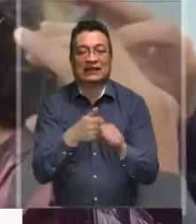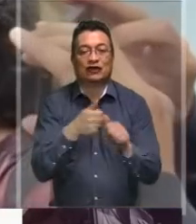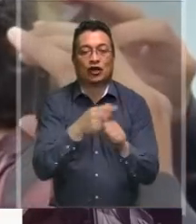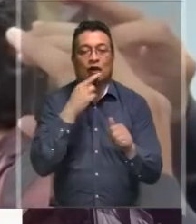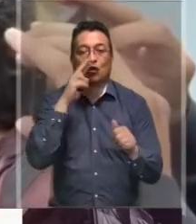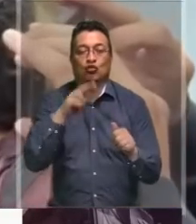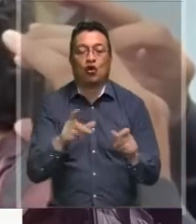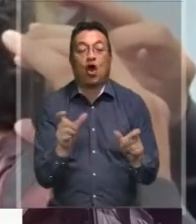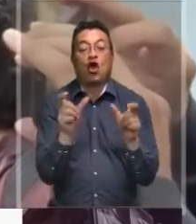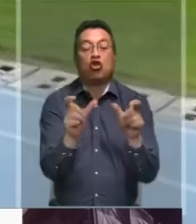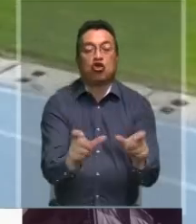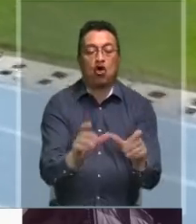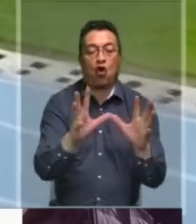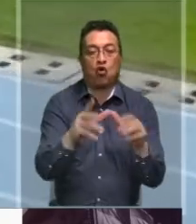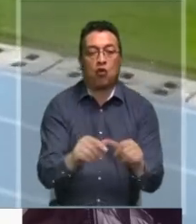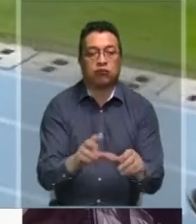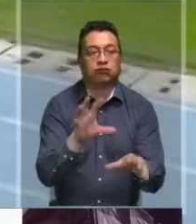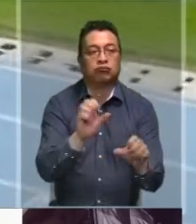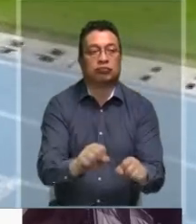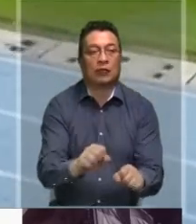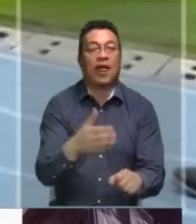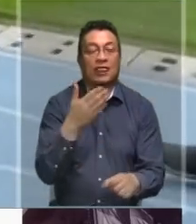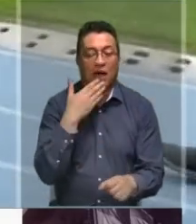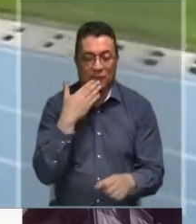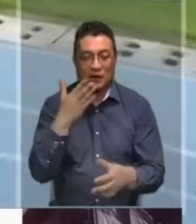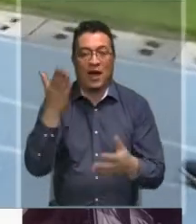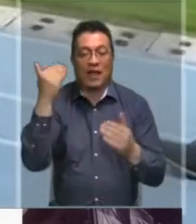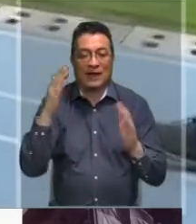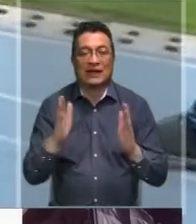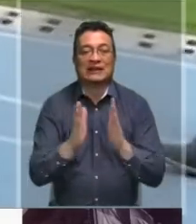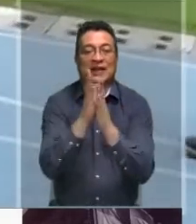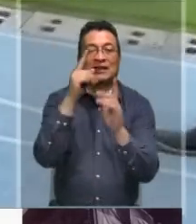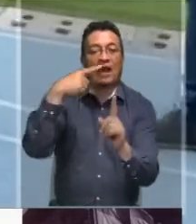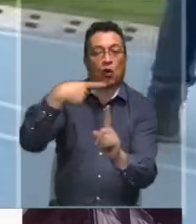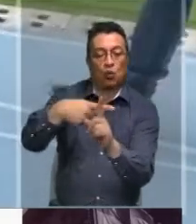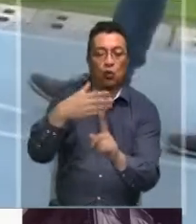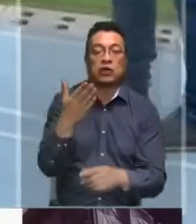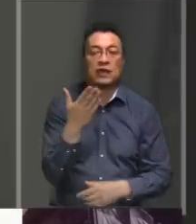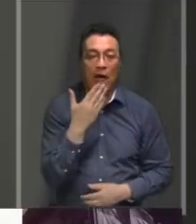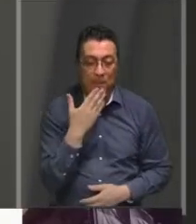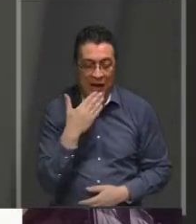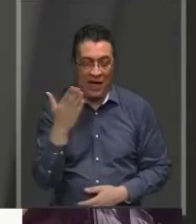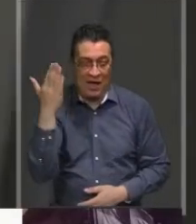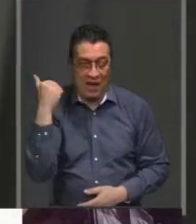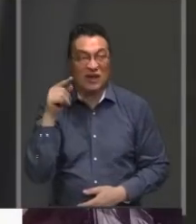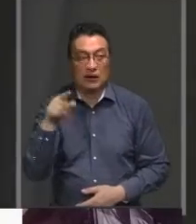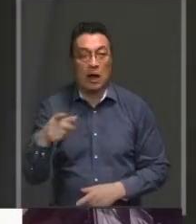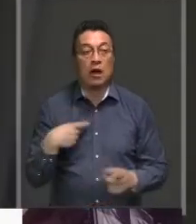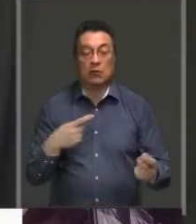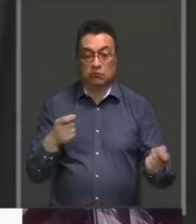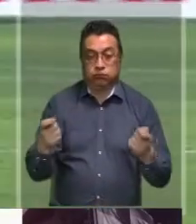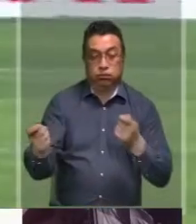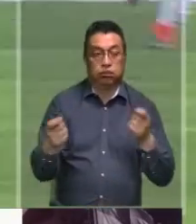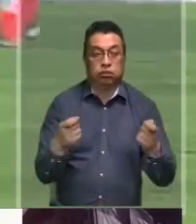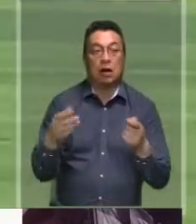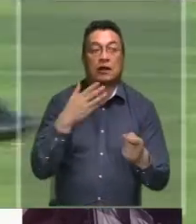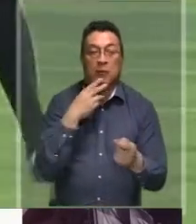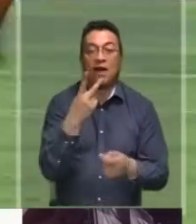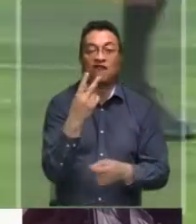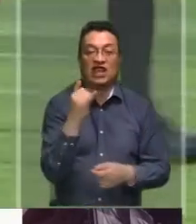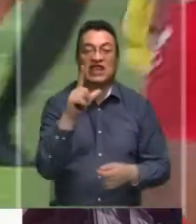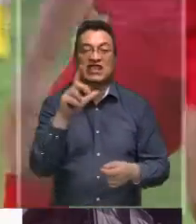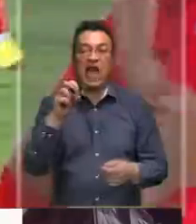el club. Lo fue en el pasado también de Deportes Santa Cruz Unido, pero Galdes también manager de la carrera de Carlos